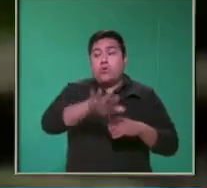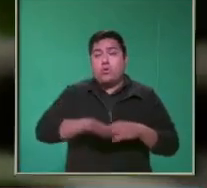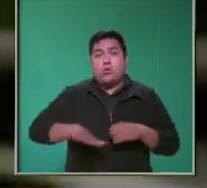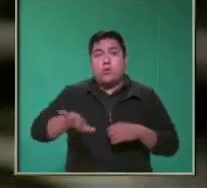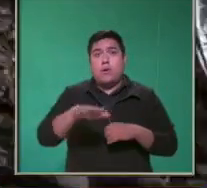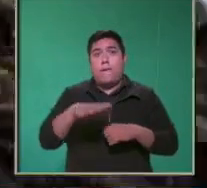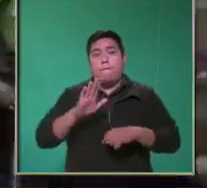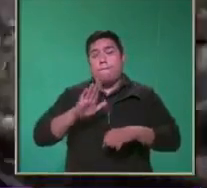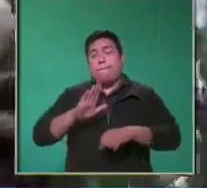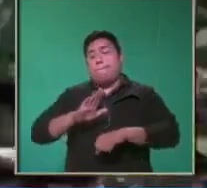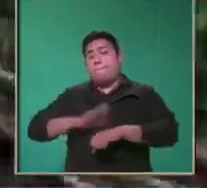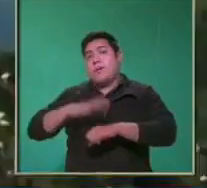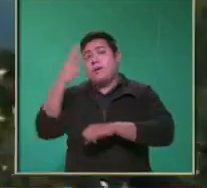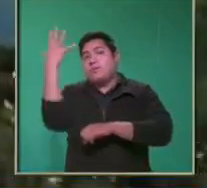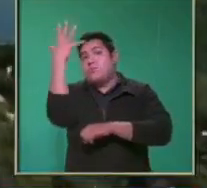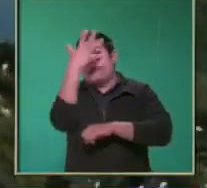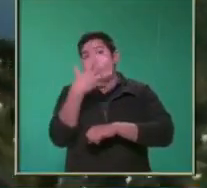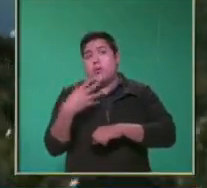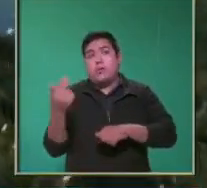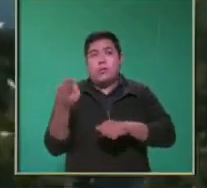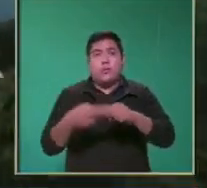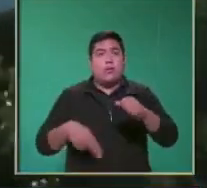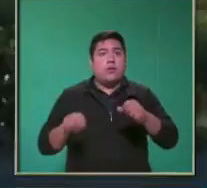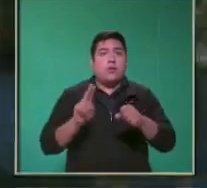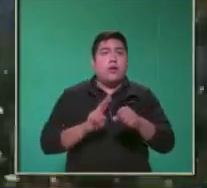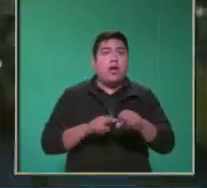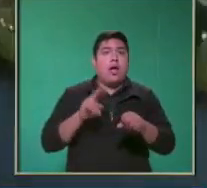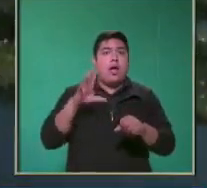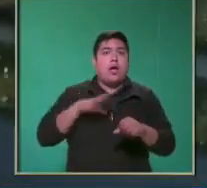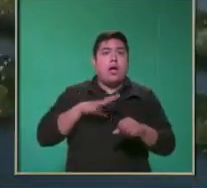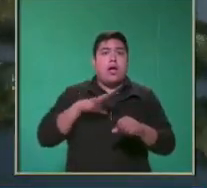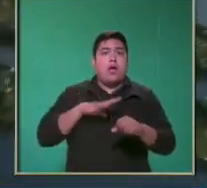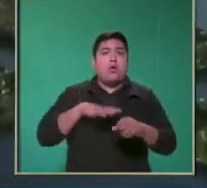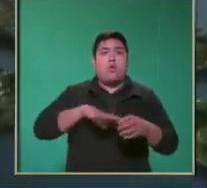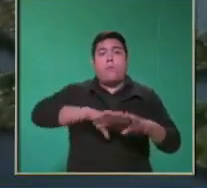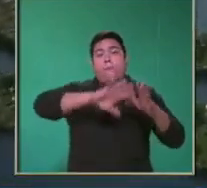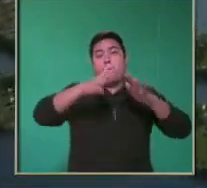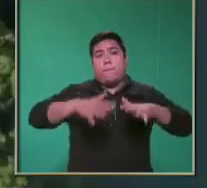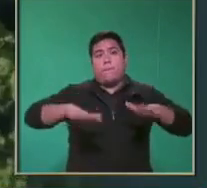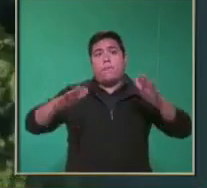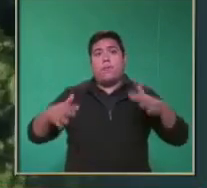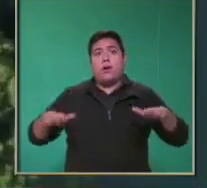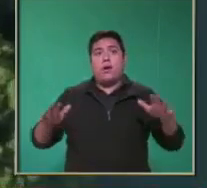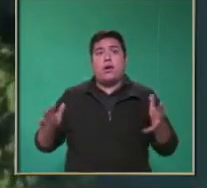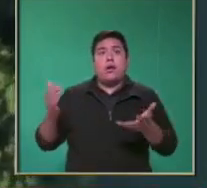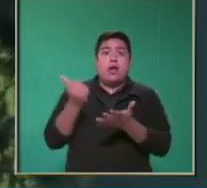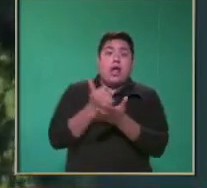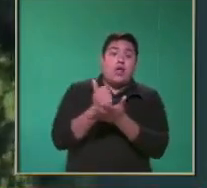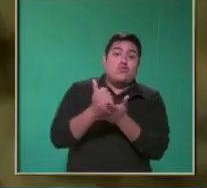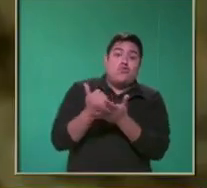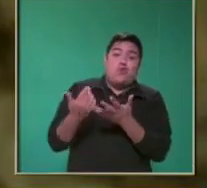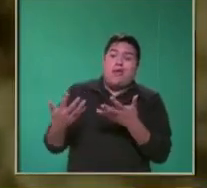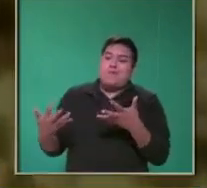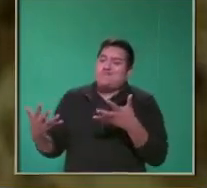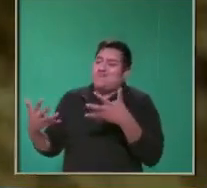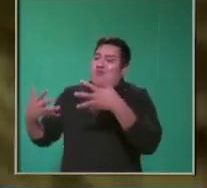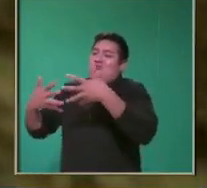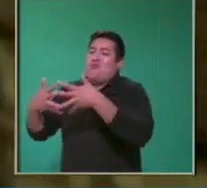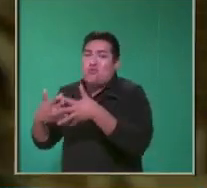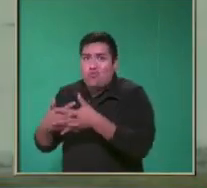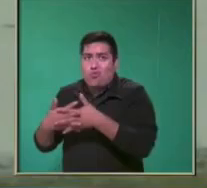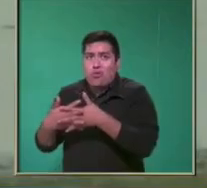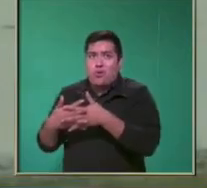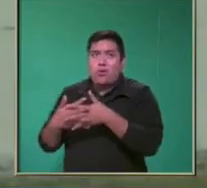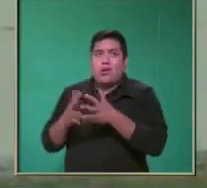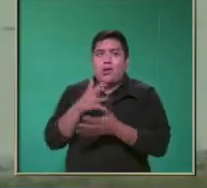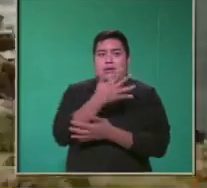más afortunadas en abundancia natural. Aquí se entretejen los océanos y mares azules con el verde de las selvas. Los olores de la